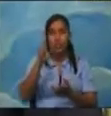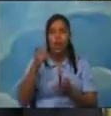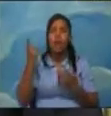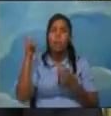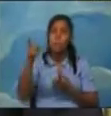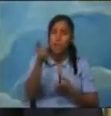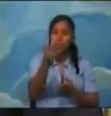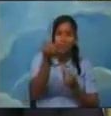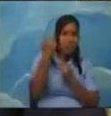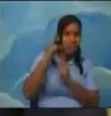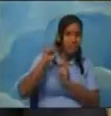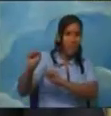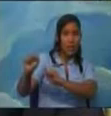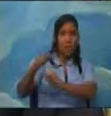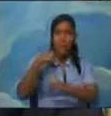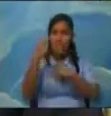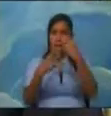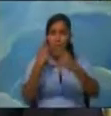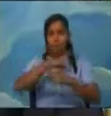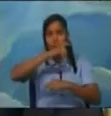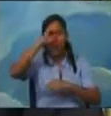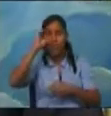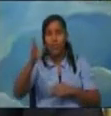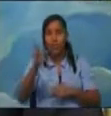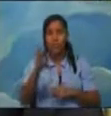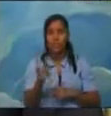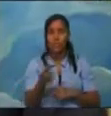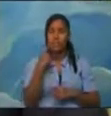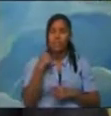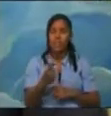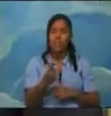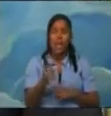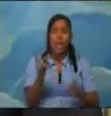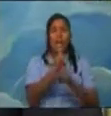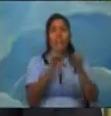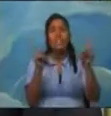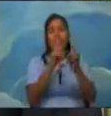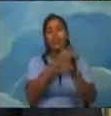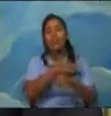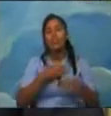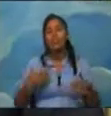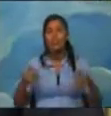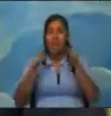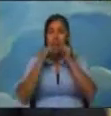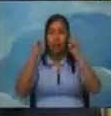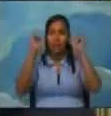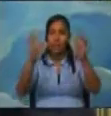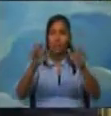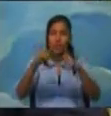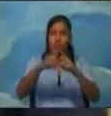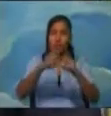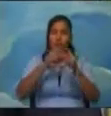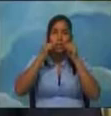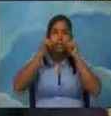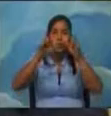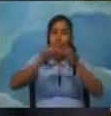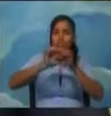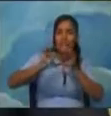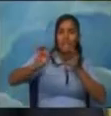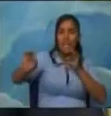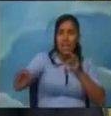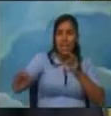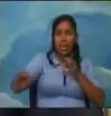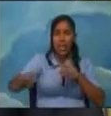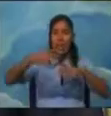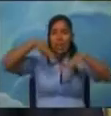voz de Dios. Acaba de decir el pastor de que el que no quiere la bendición se aleja de él. Entienda